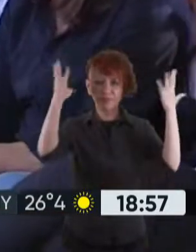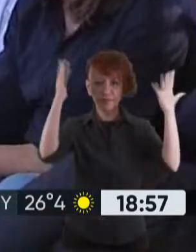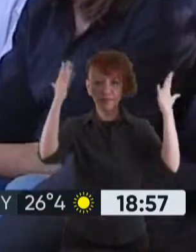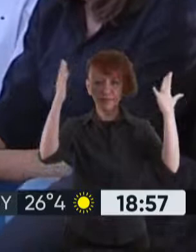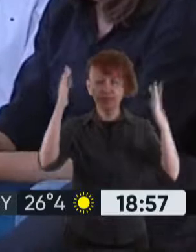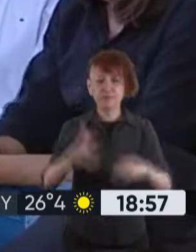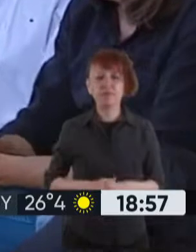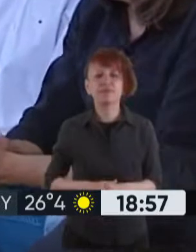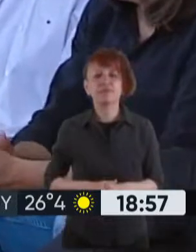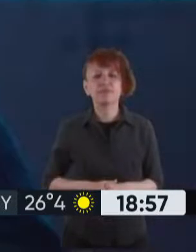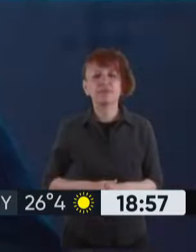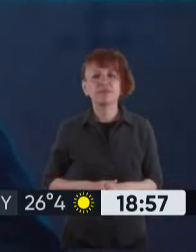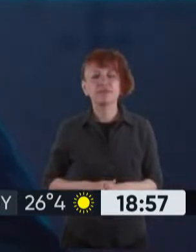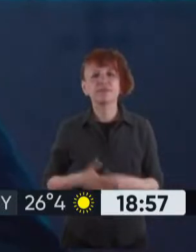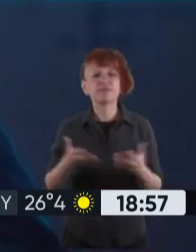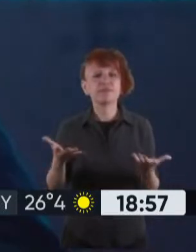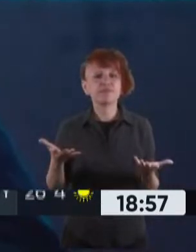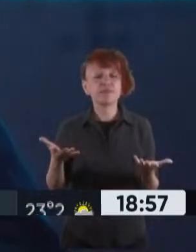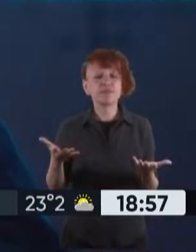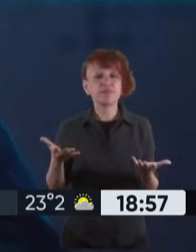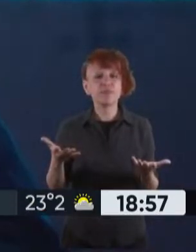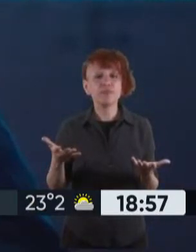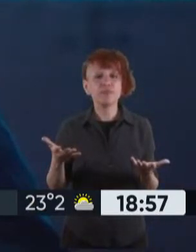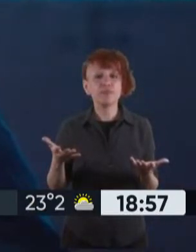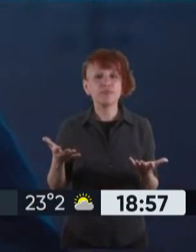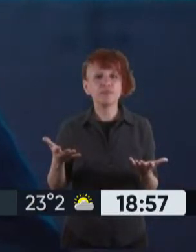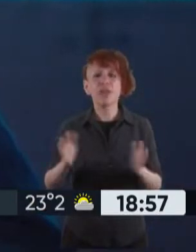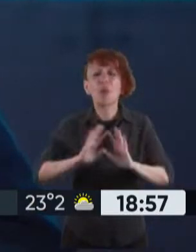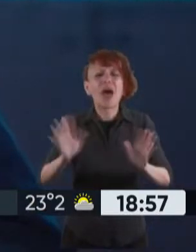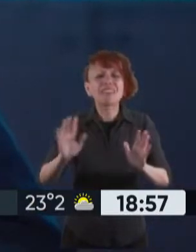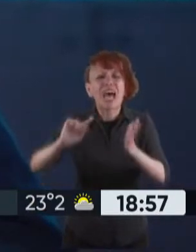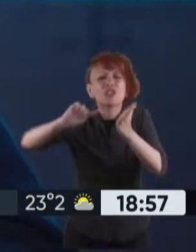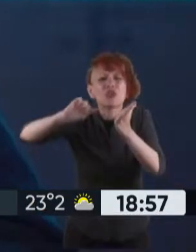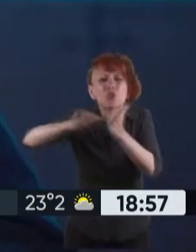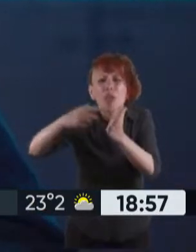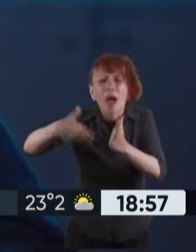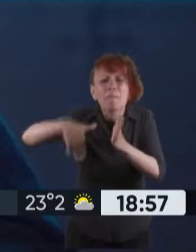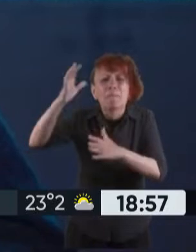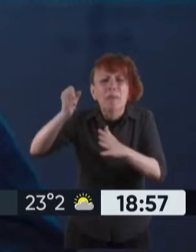Y dejar de concentrar al país en torno a las grandes ciudades.